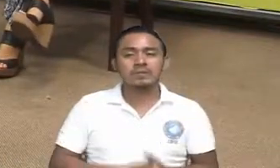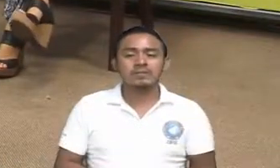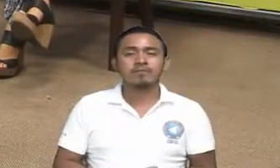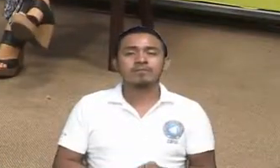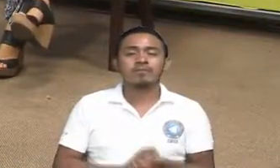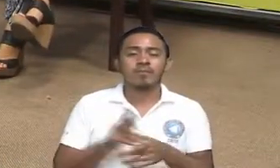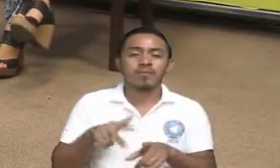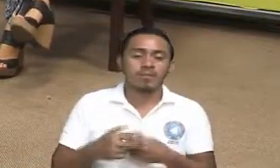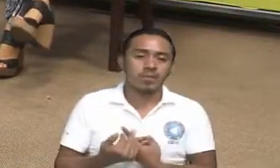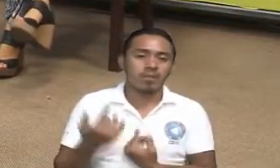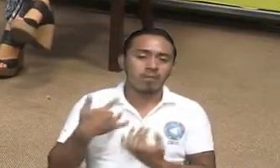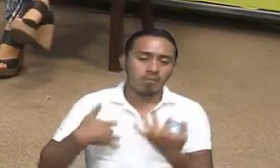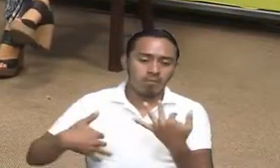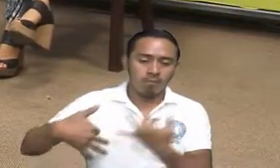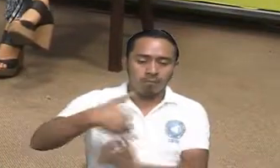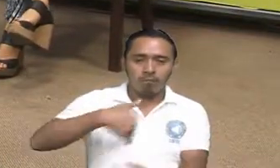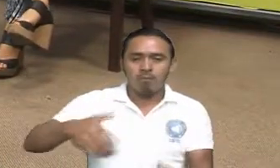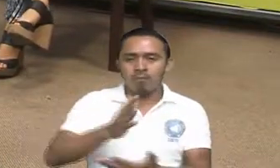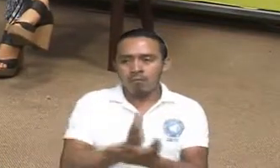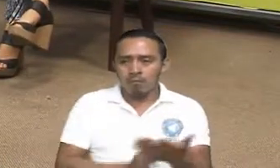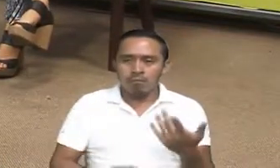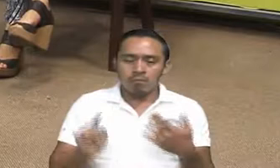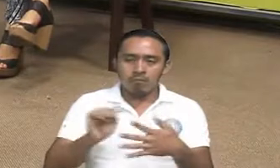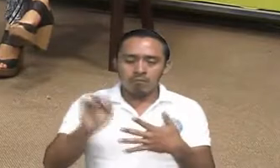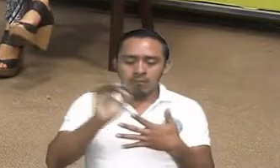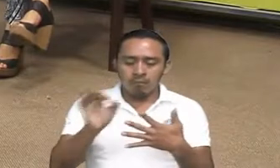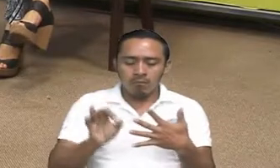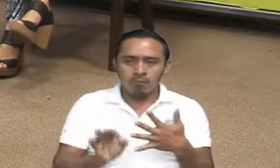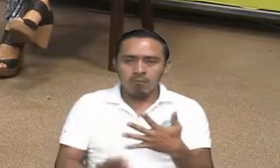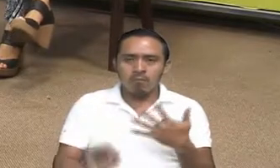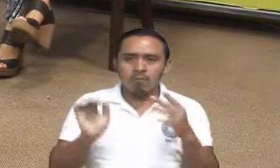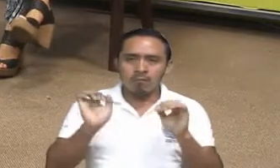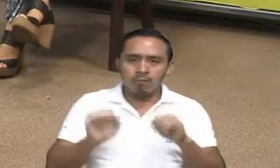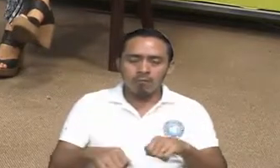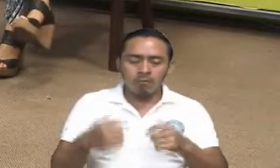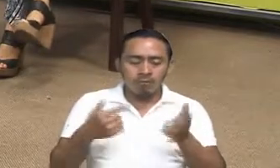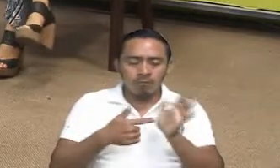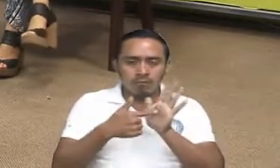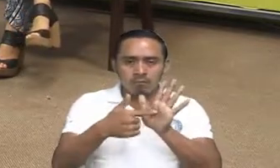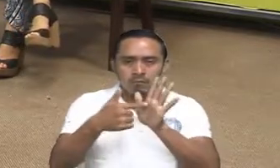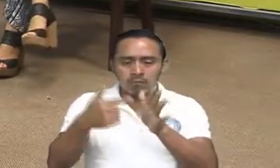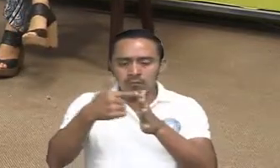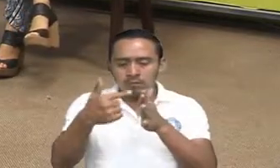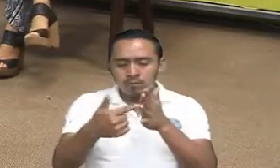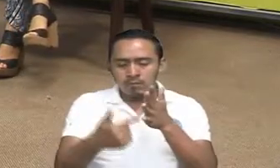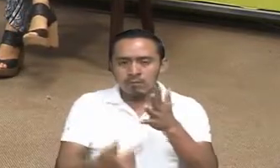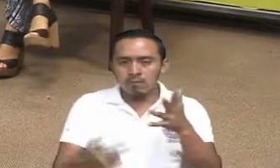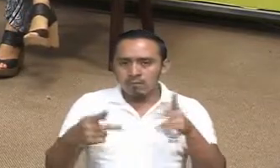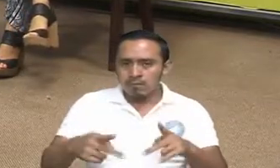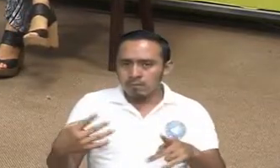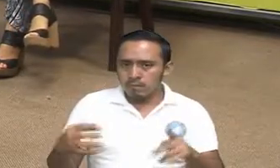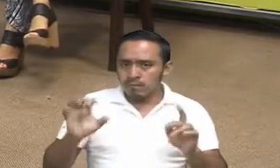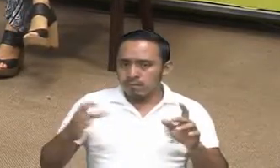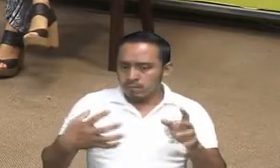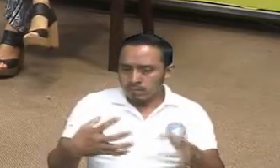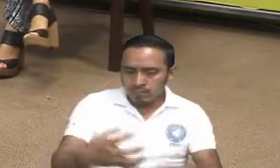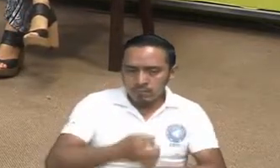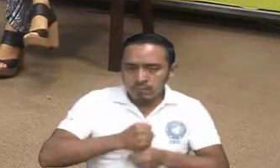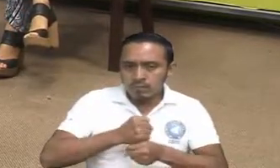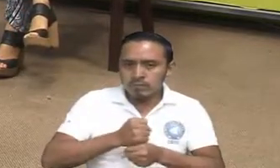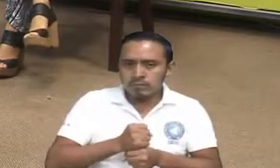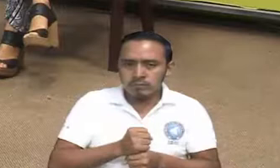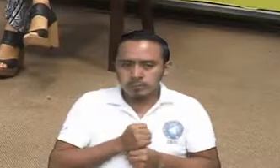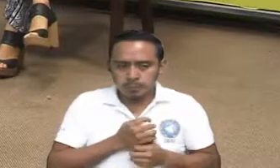se está iniciando la relación de pareja, hay algunos comportamientos que pueden darte señales, uh-huh, de que esta persona es posesiva, es obsesiva